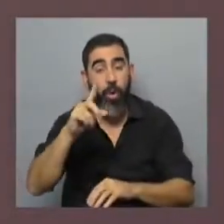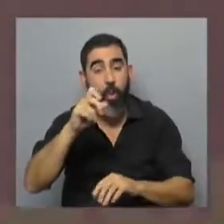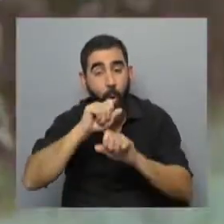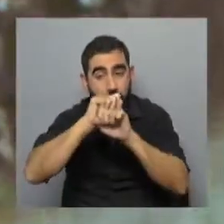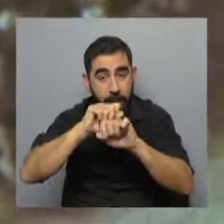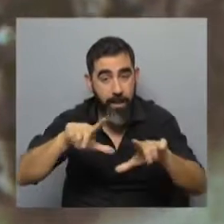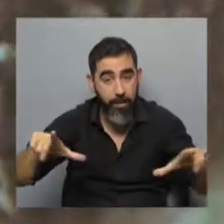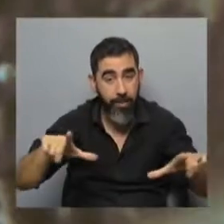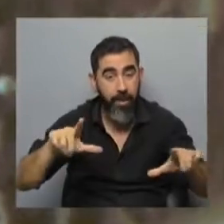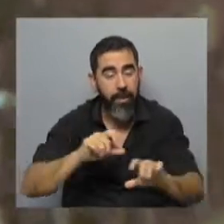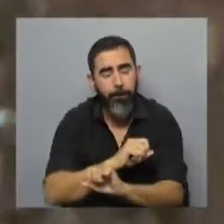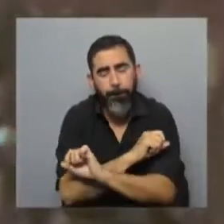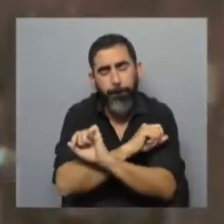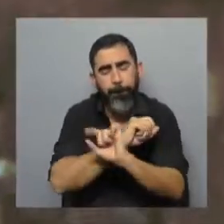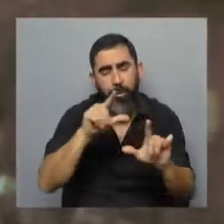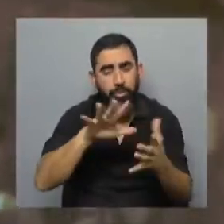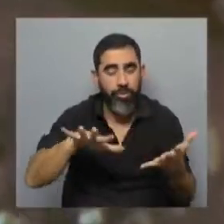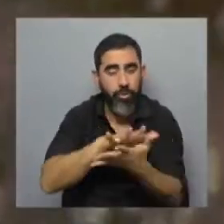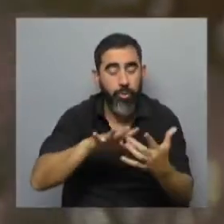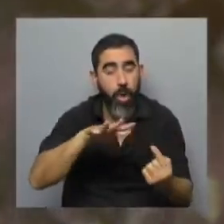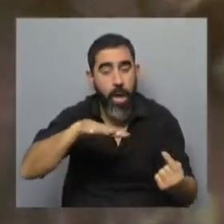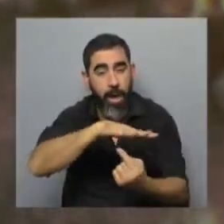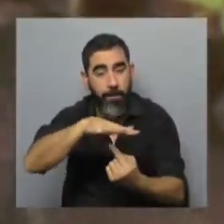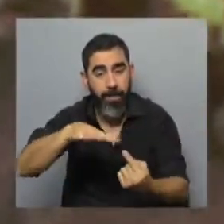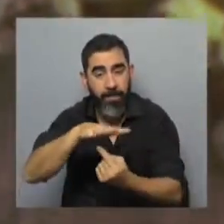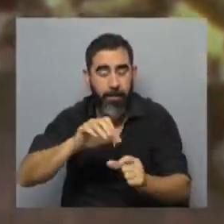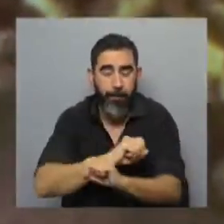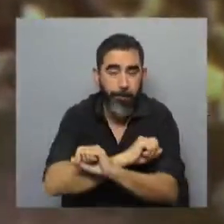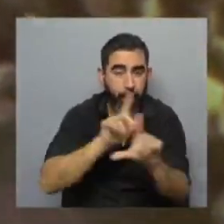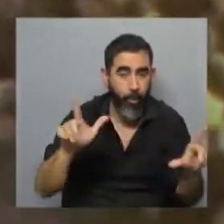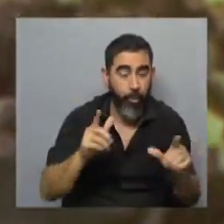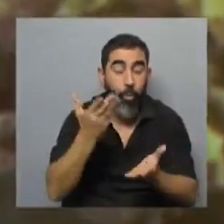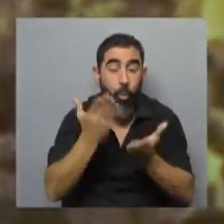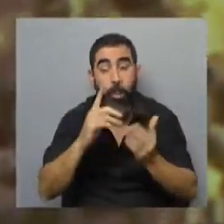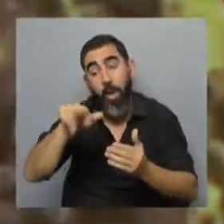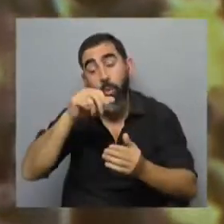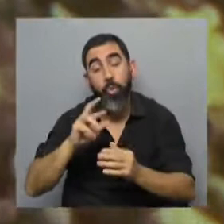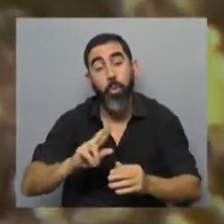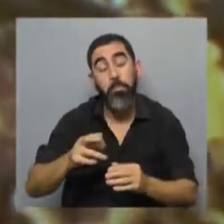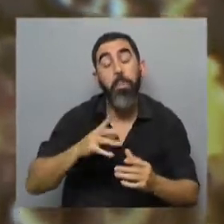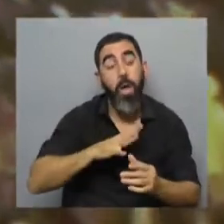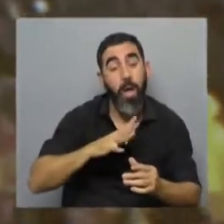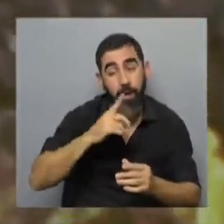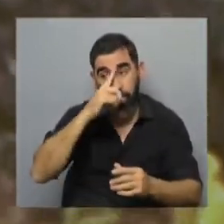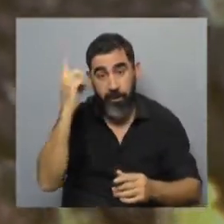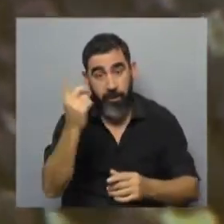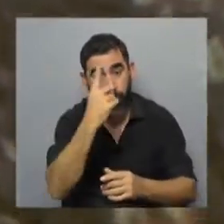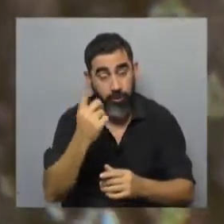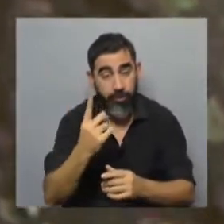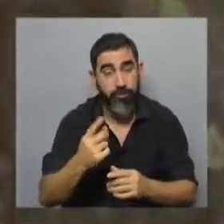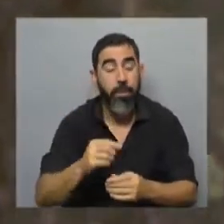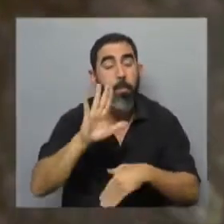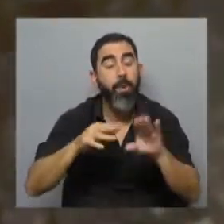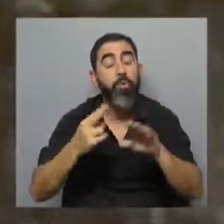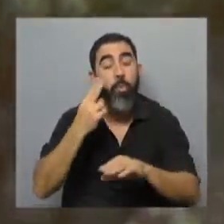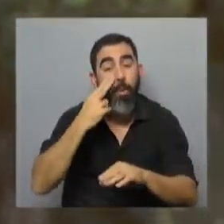potable tiene la peor situación ambiental, tomando este indicador, comparada con otras cuencas que son muy intensivas o internacionales. O sea, el mayor